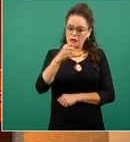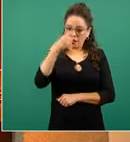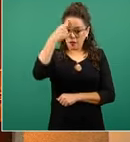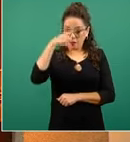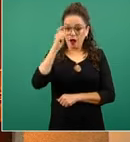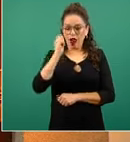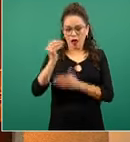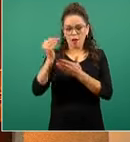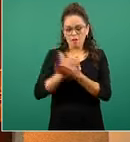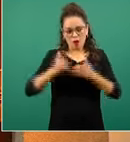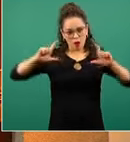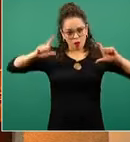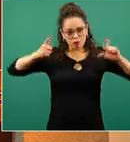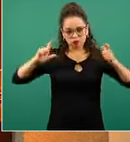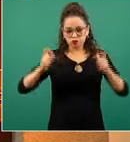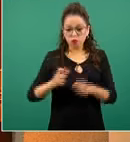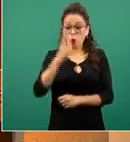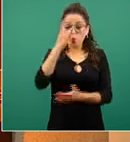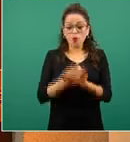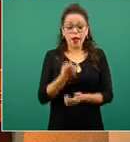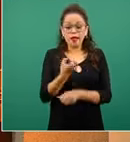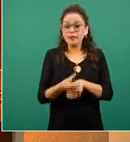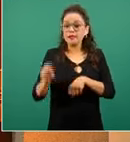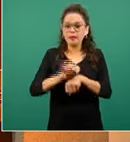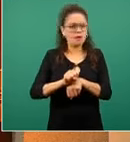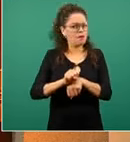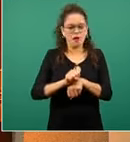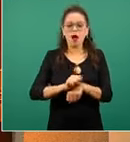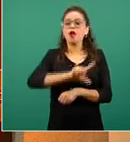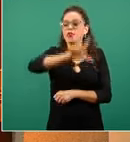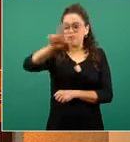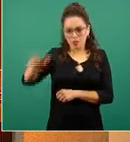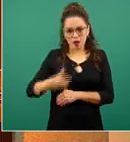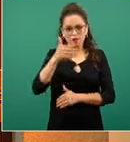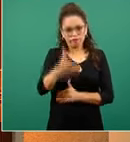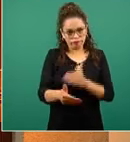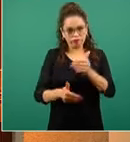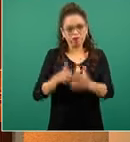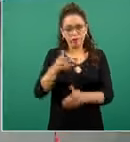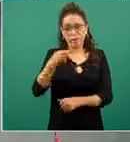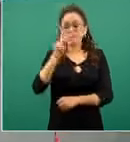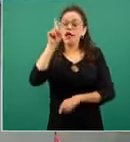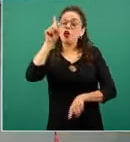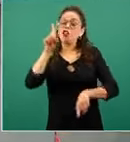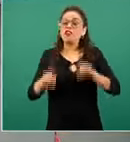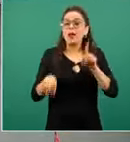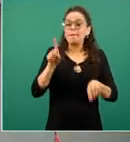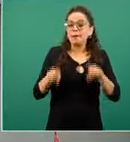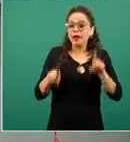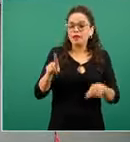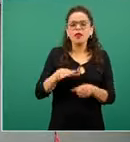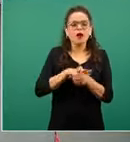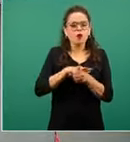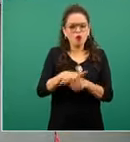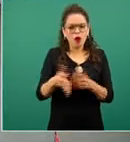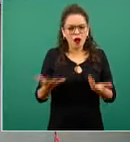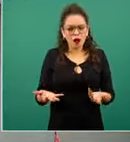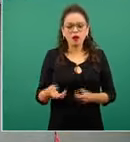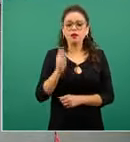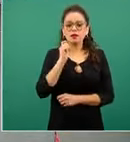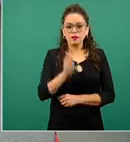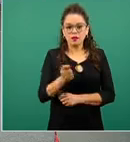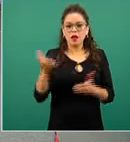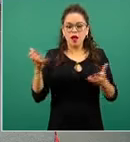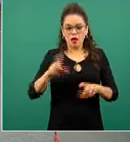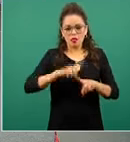continúe, no solamente para esta semana, sino en semanas posteriores, pues dependerá de que las medidas, la implementación de